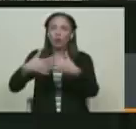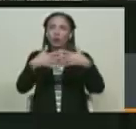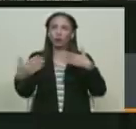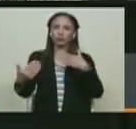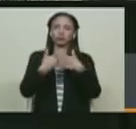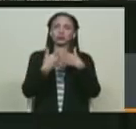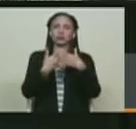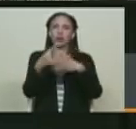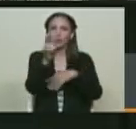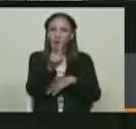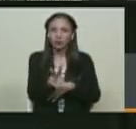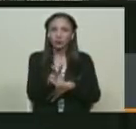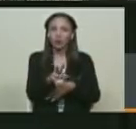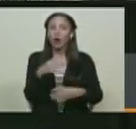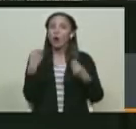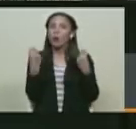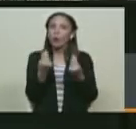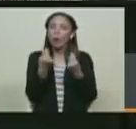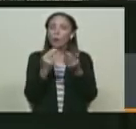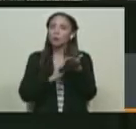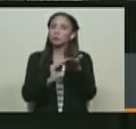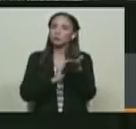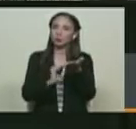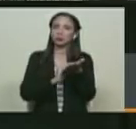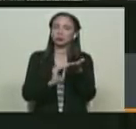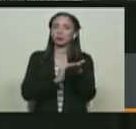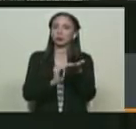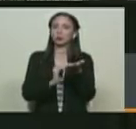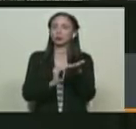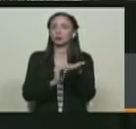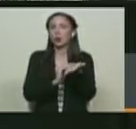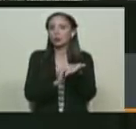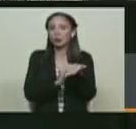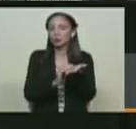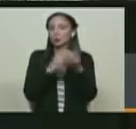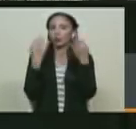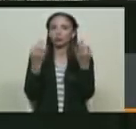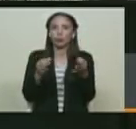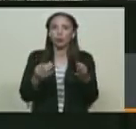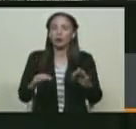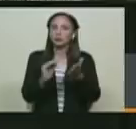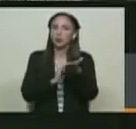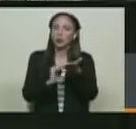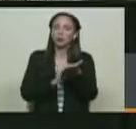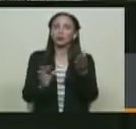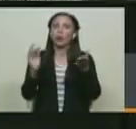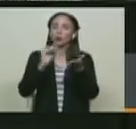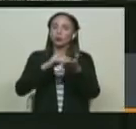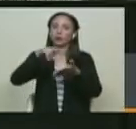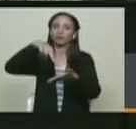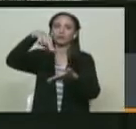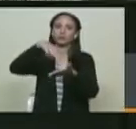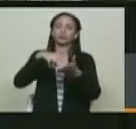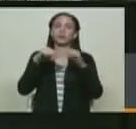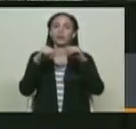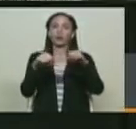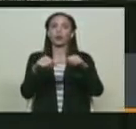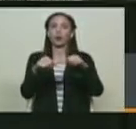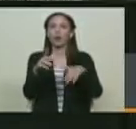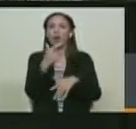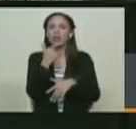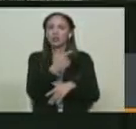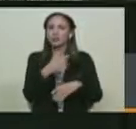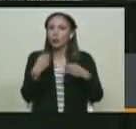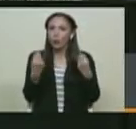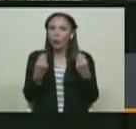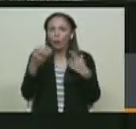Venezuela, y cómo Venezuela pudo sobreponerse, levantarse. Uno dice, ¿cuál fue la